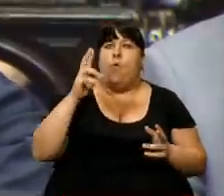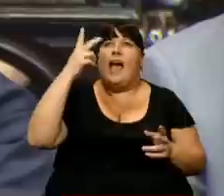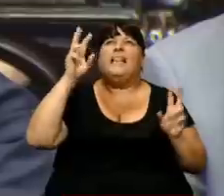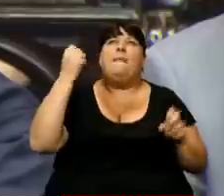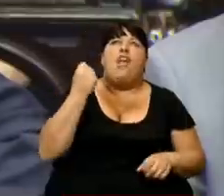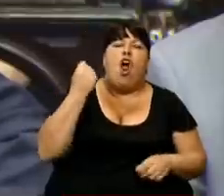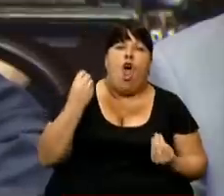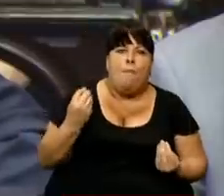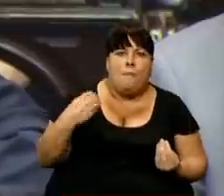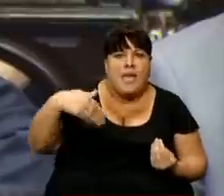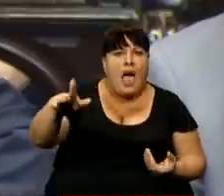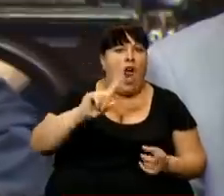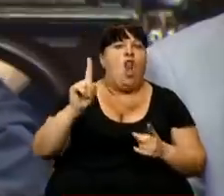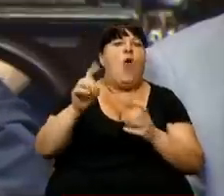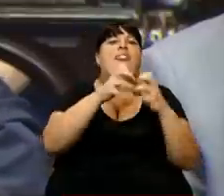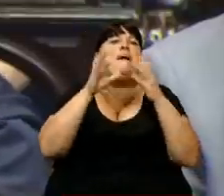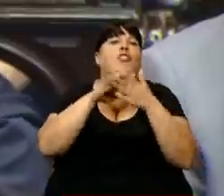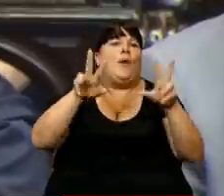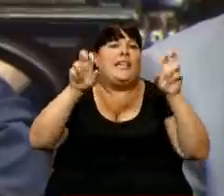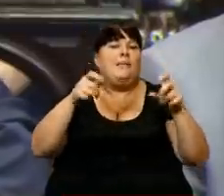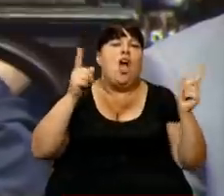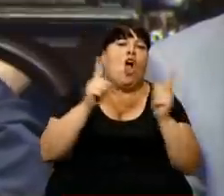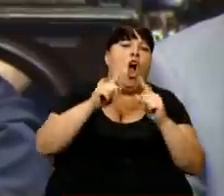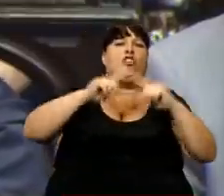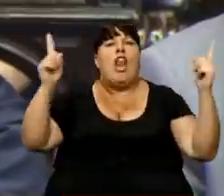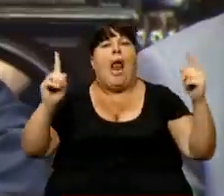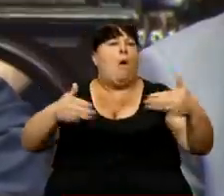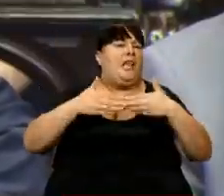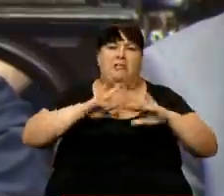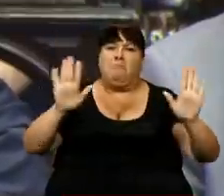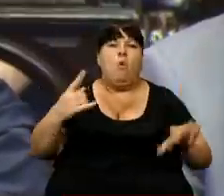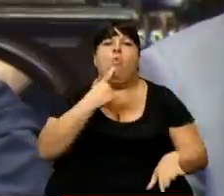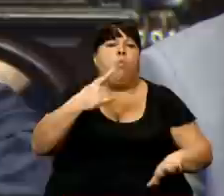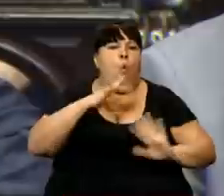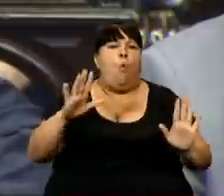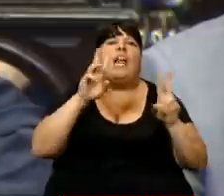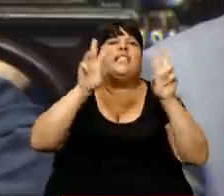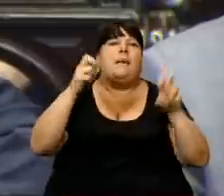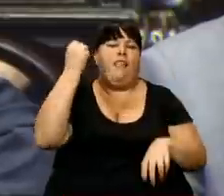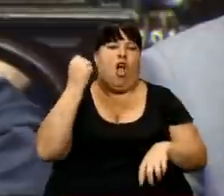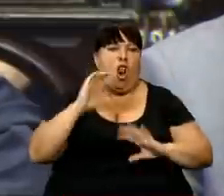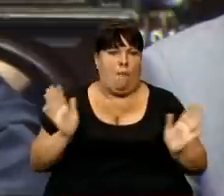económica. No vamos a abrir un debate sobre eso, si fue corta, larga la cuarentena. Incertidumbre económica.